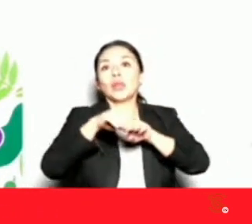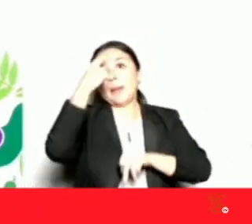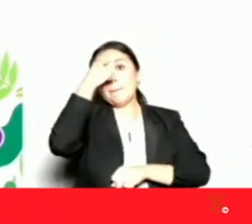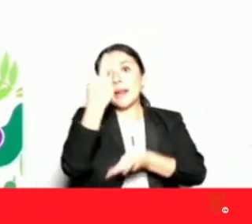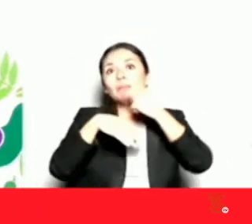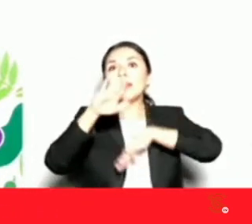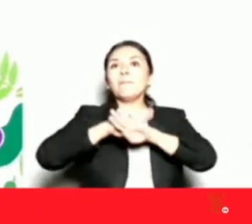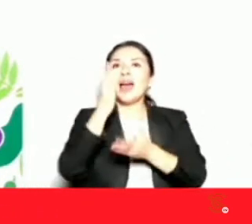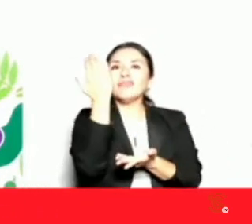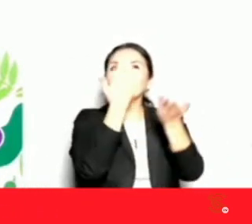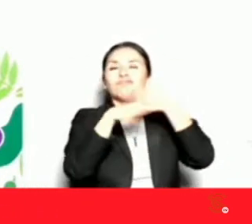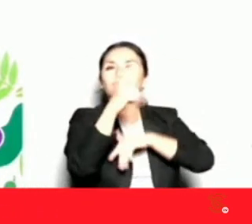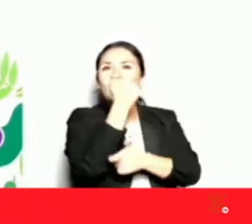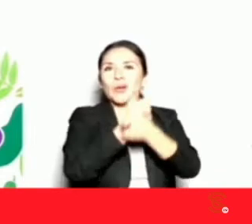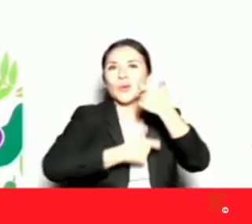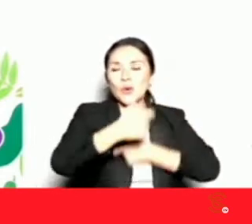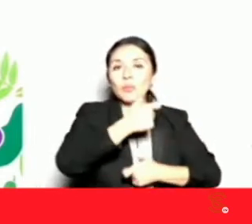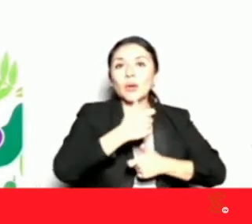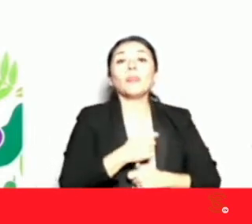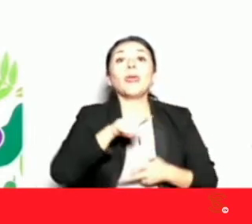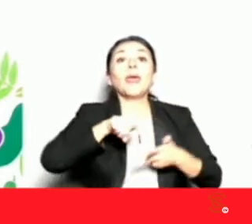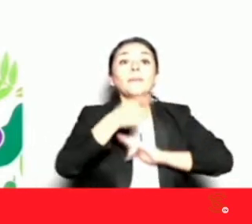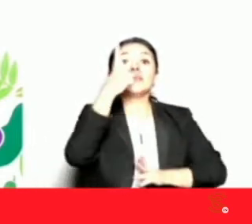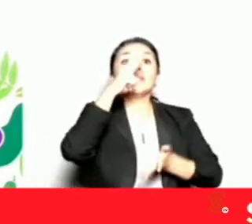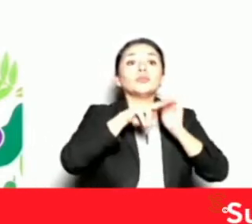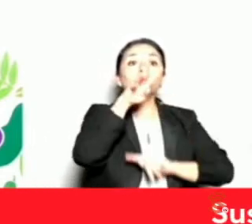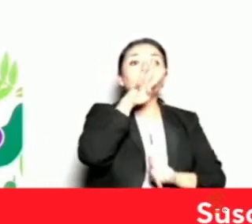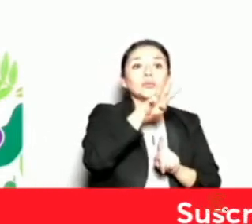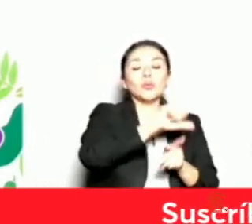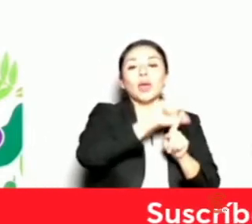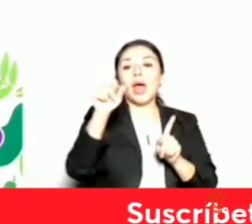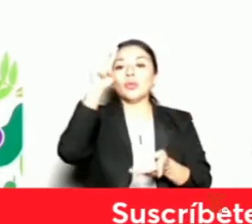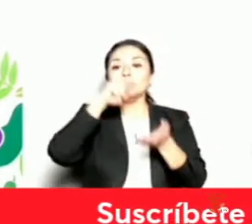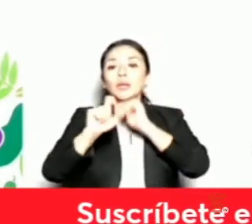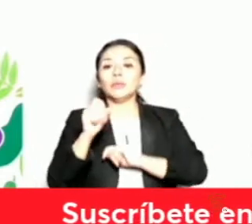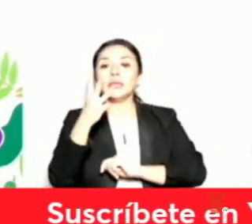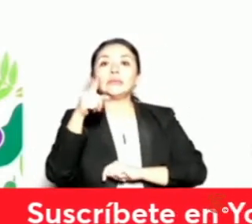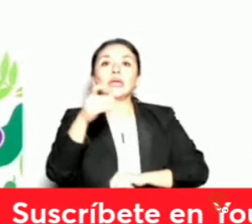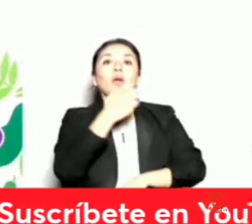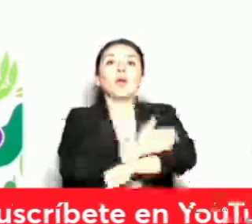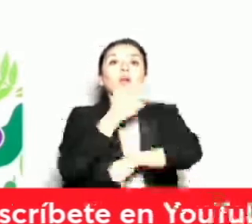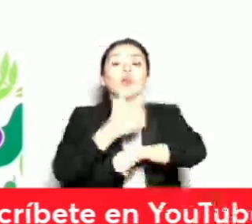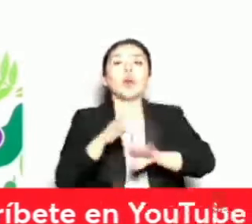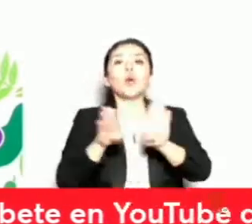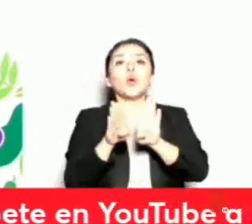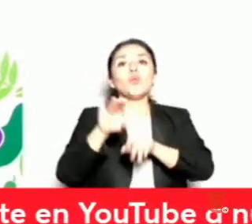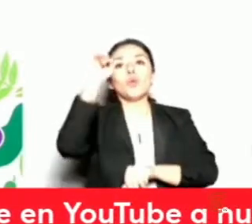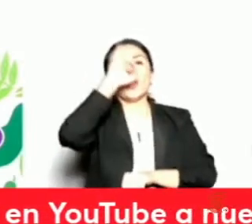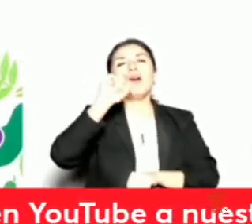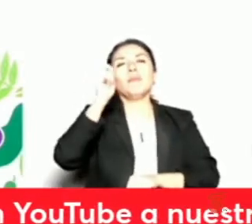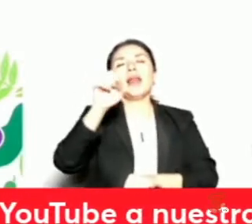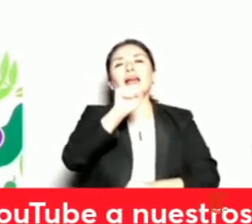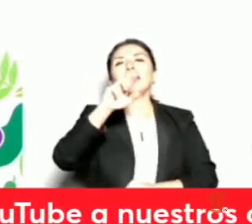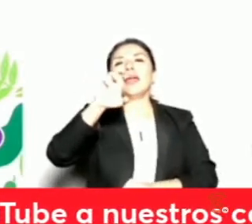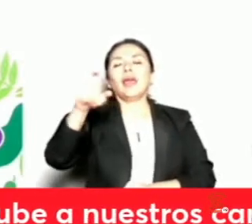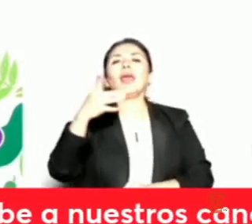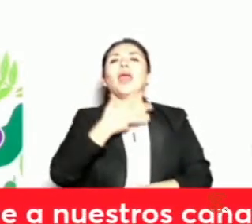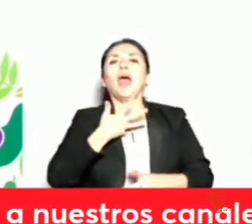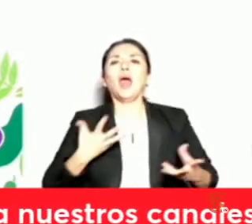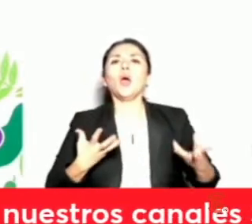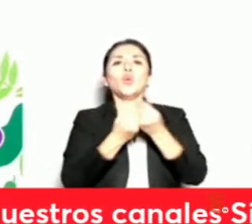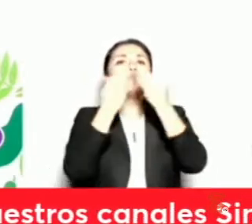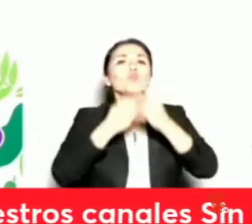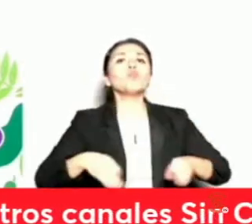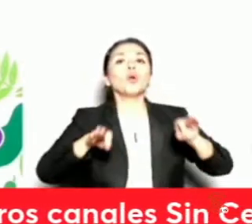crecimiento económico distributivo. De 2019 a 2023 fue coordinadora técnica de la Secretaría de Relaciones Exteriores, donde tuvo un papel